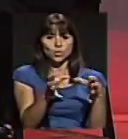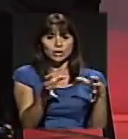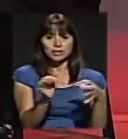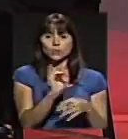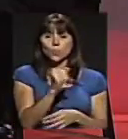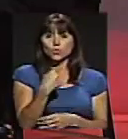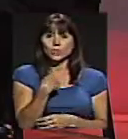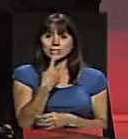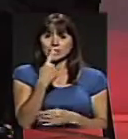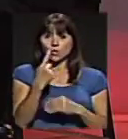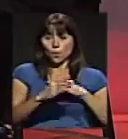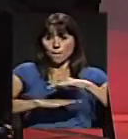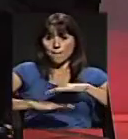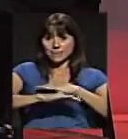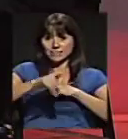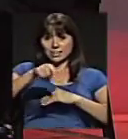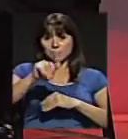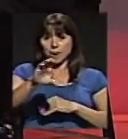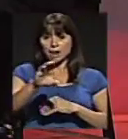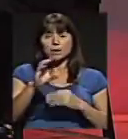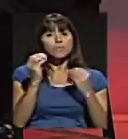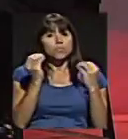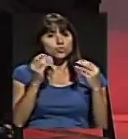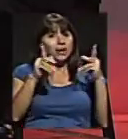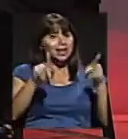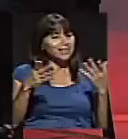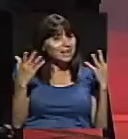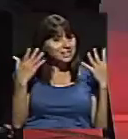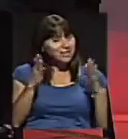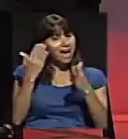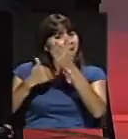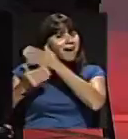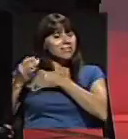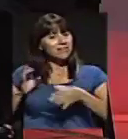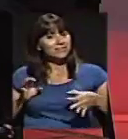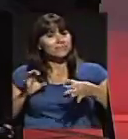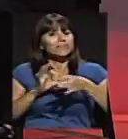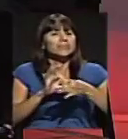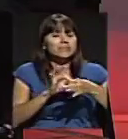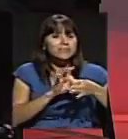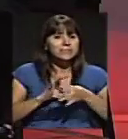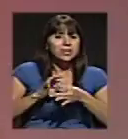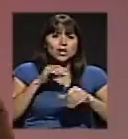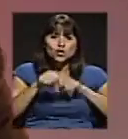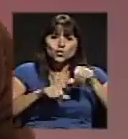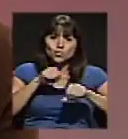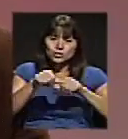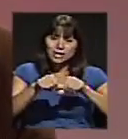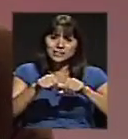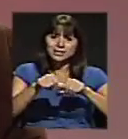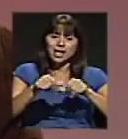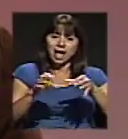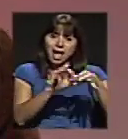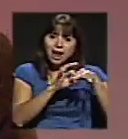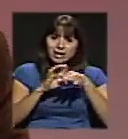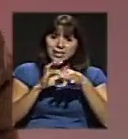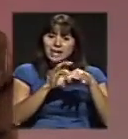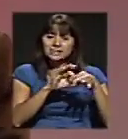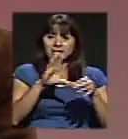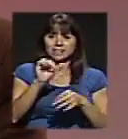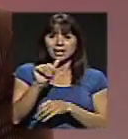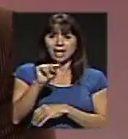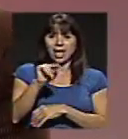en las bases del PAC hay mucha gente con la que hemos estado ya en coalición, en luchas, en alianzas cantonales o en luchas como la lucha del